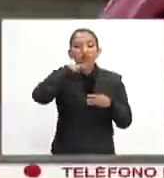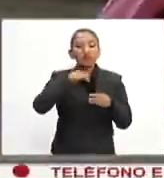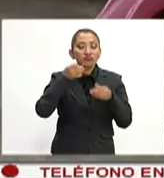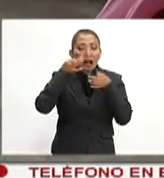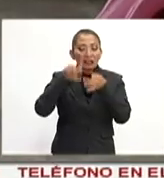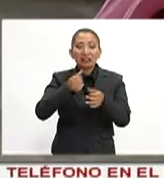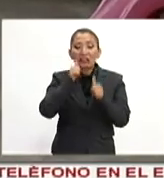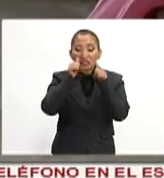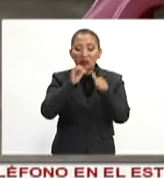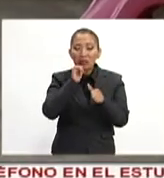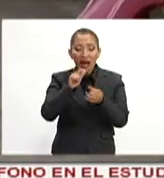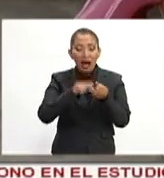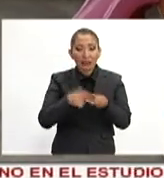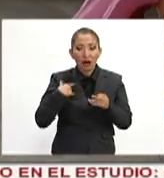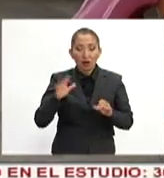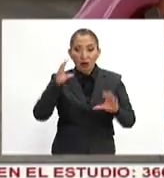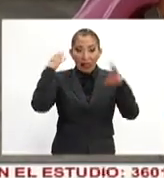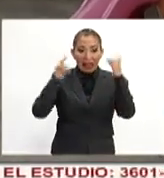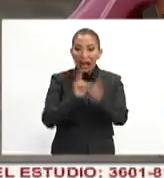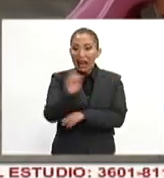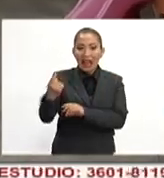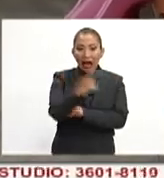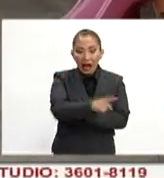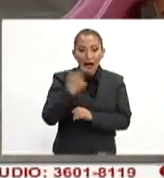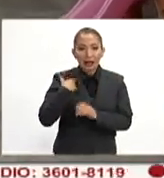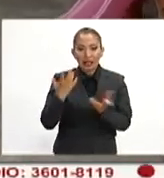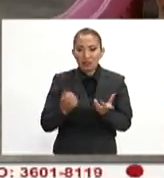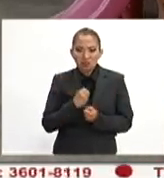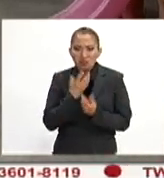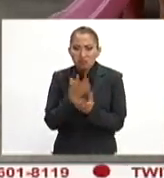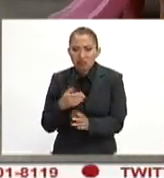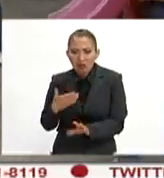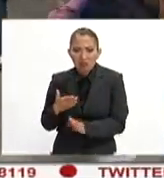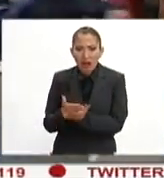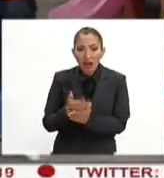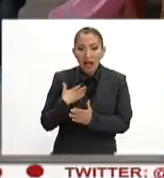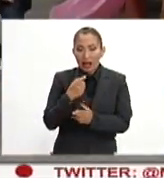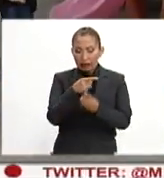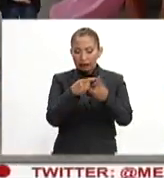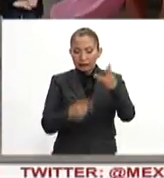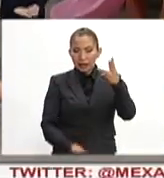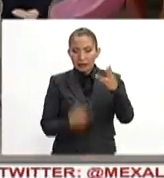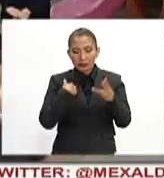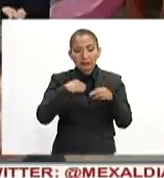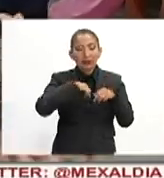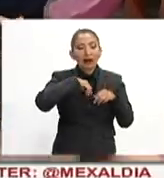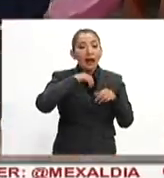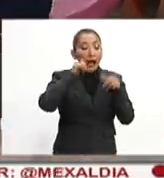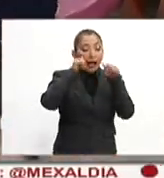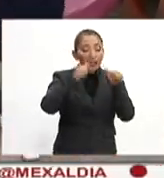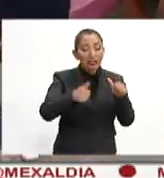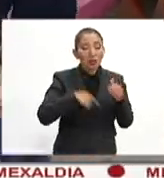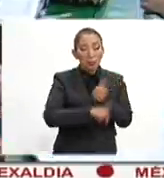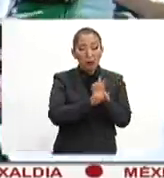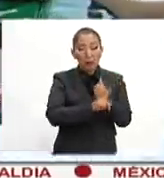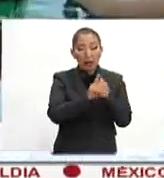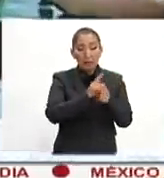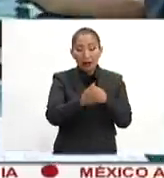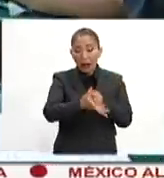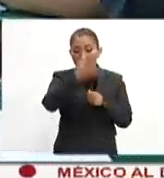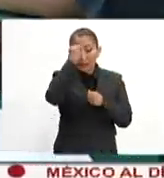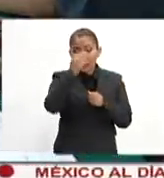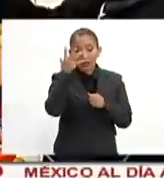la hiperactividad y la impulsividad, se empiezan a ver en 2 carriles, por así decir. La inatención va a presentar problemas de